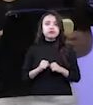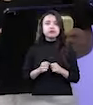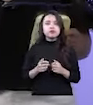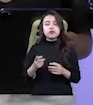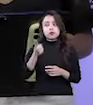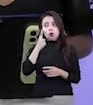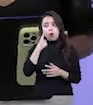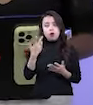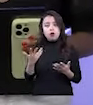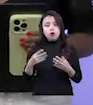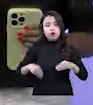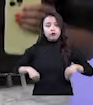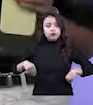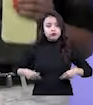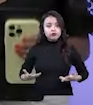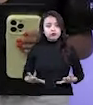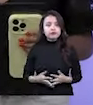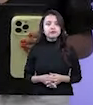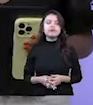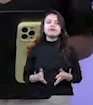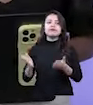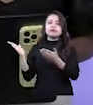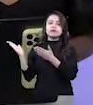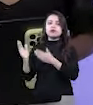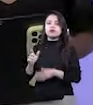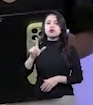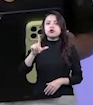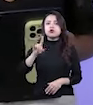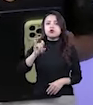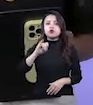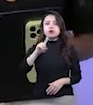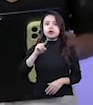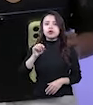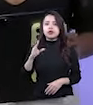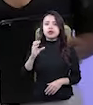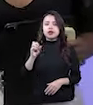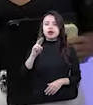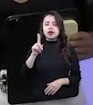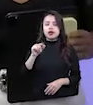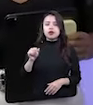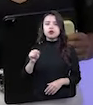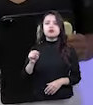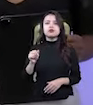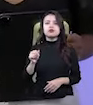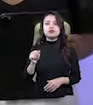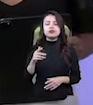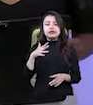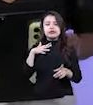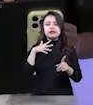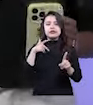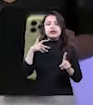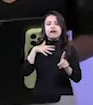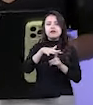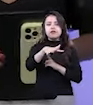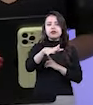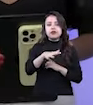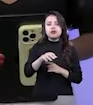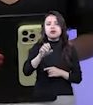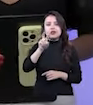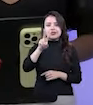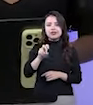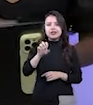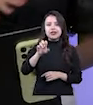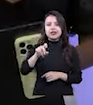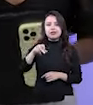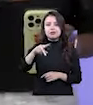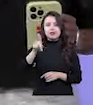con escándalos de corrupción. Pues Luis Carlos Leal se puso los pantalones, intervino 7 EPS que representan 28 millones de